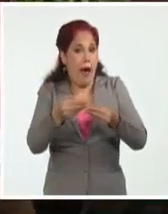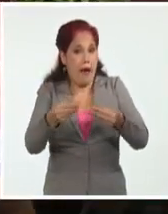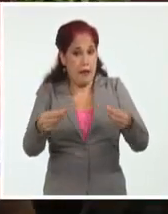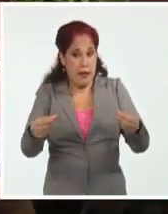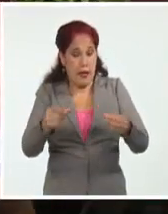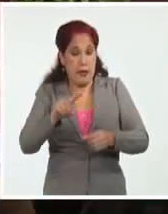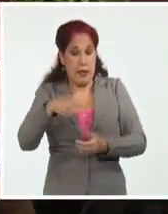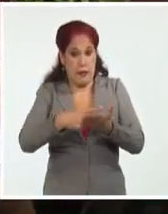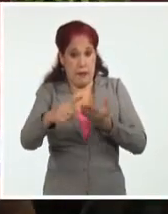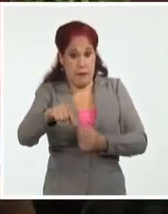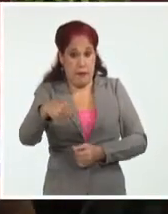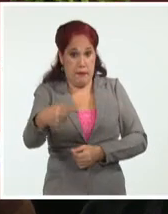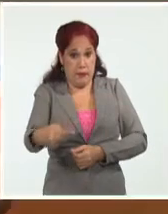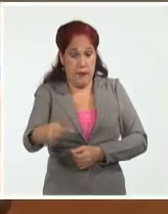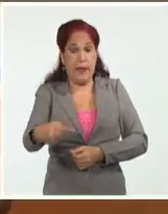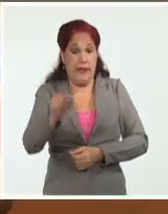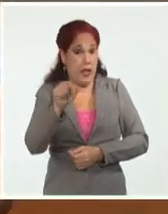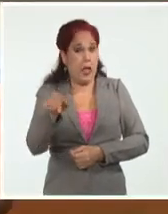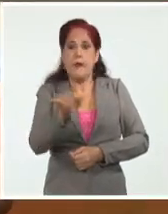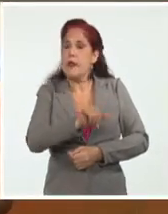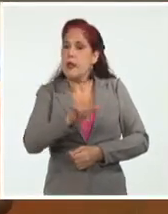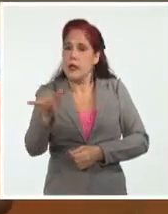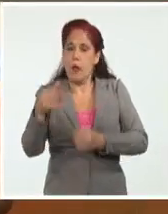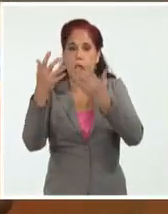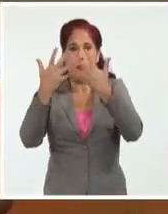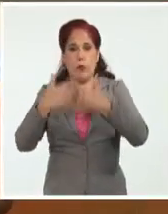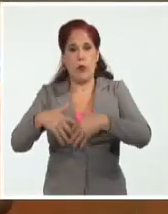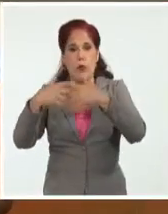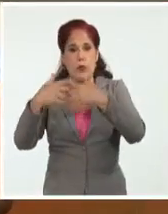semana próxima impactará también en la producción